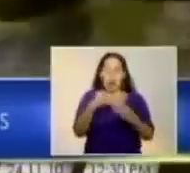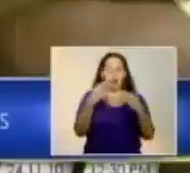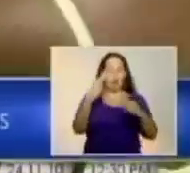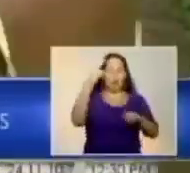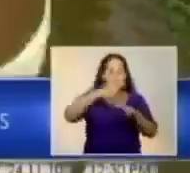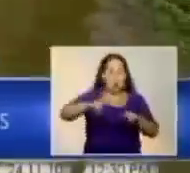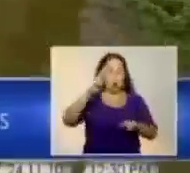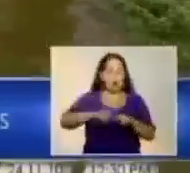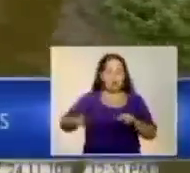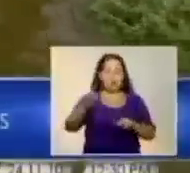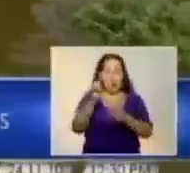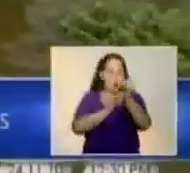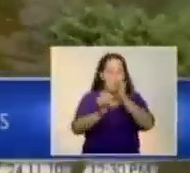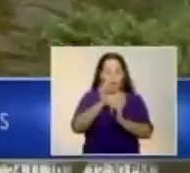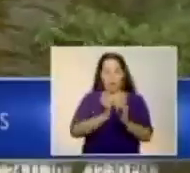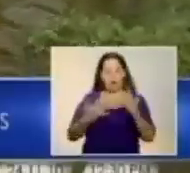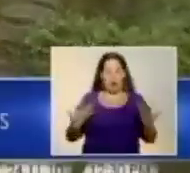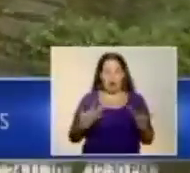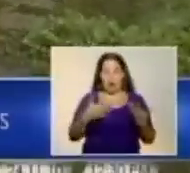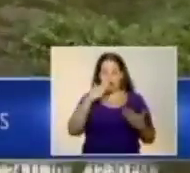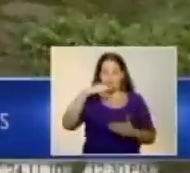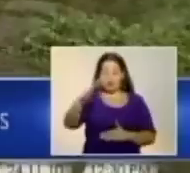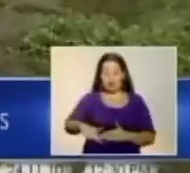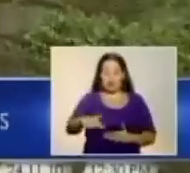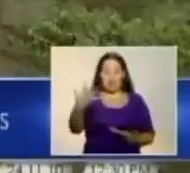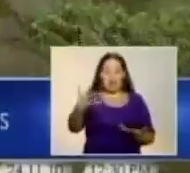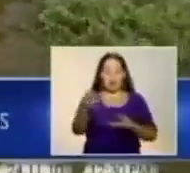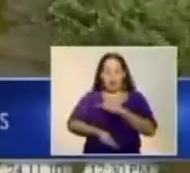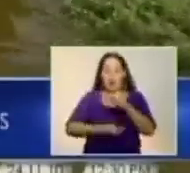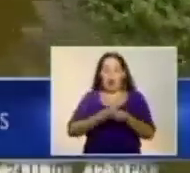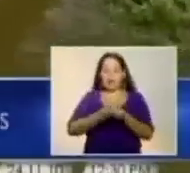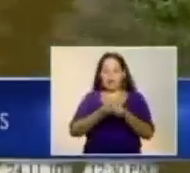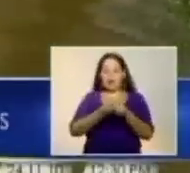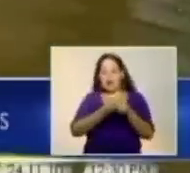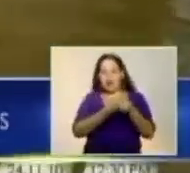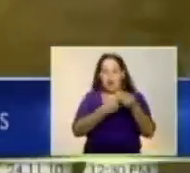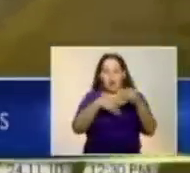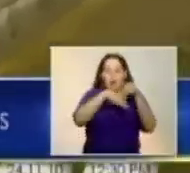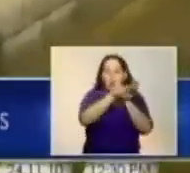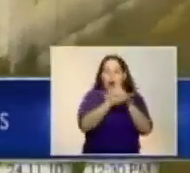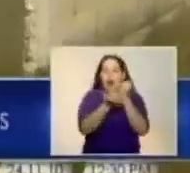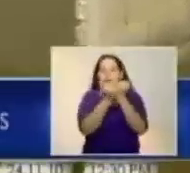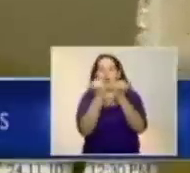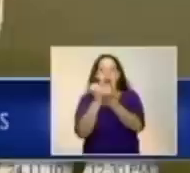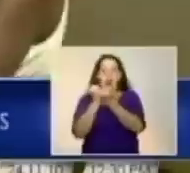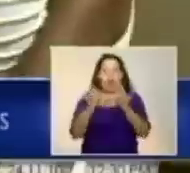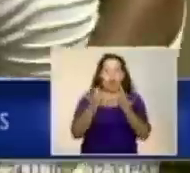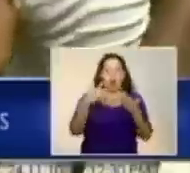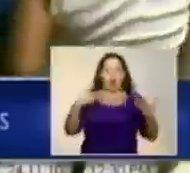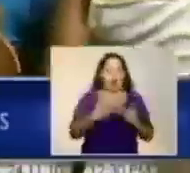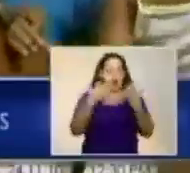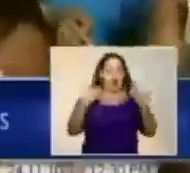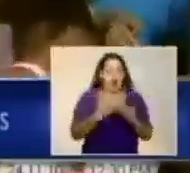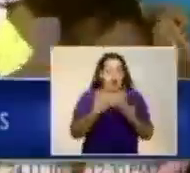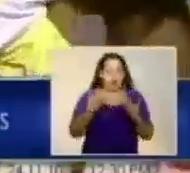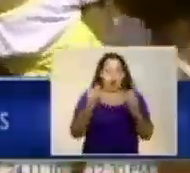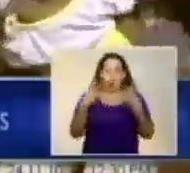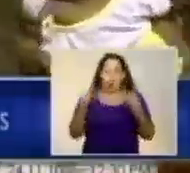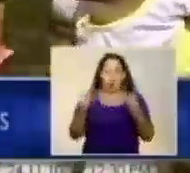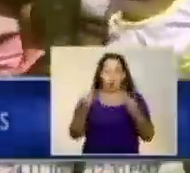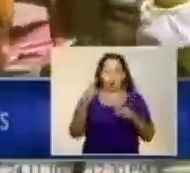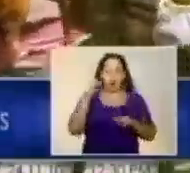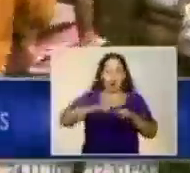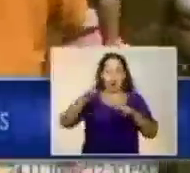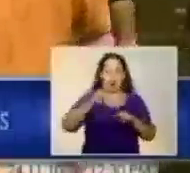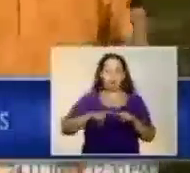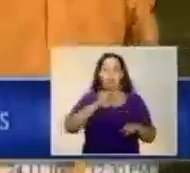niños, pequeños, bebés? ¿Cómo hacen para guarecerse? Bueno, aquí estamos en la lucha, no tenemos mucho, la mayoría de los